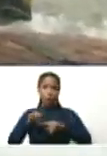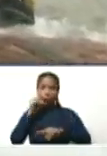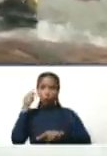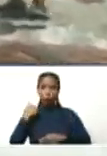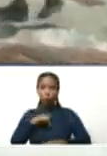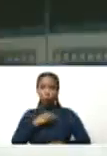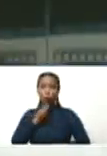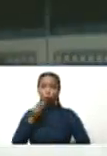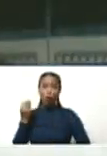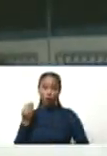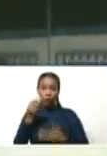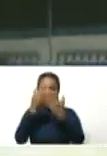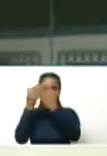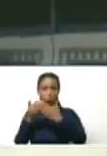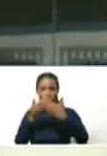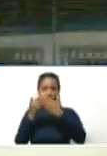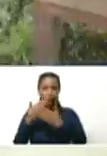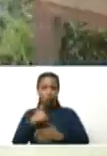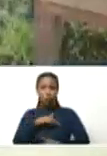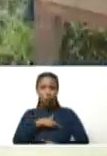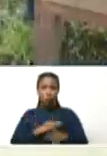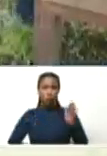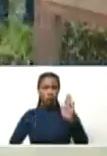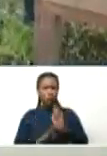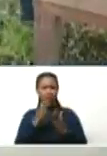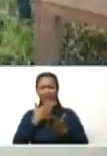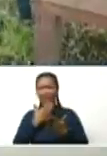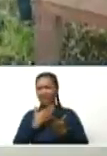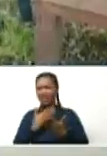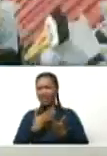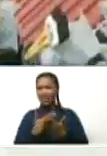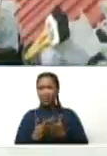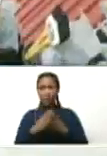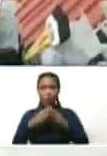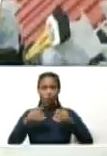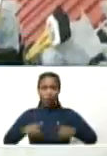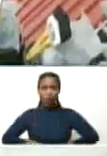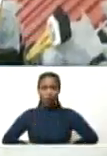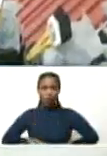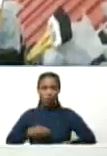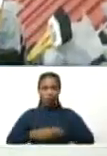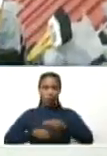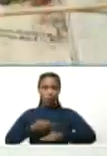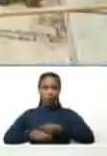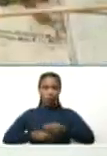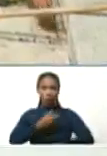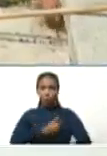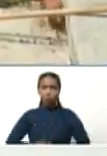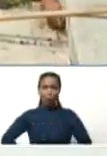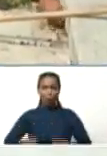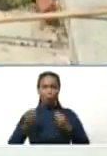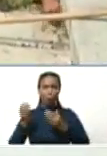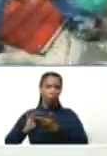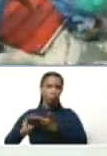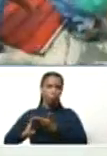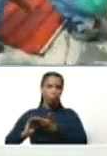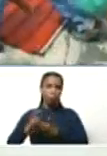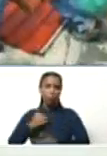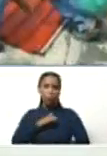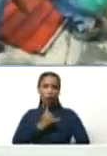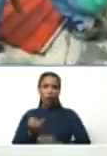los jóvenes y los estudiantes. Nosotros súper agradecidos con todo el esfuerzo que se está haciendo, presidente, para recuperar nuestras